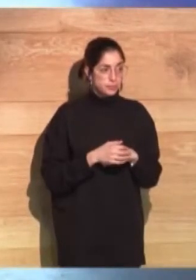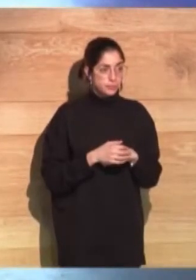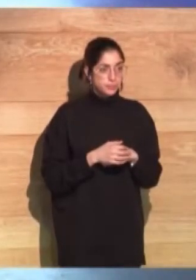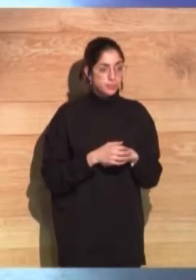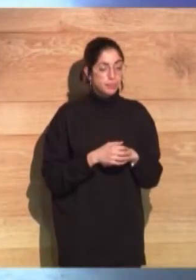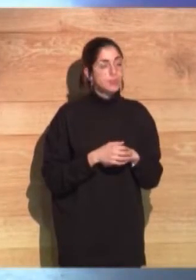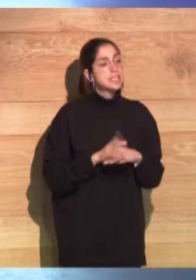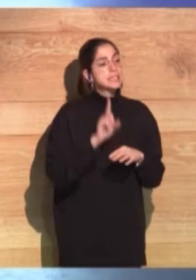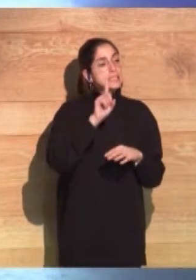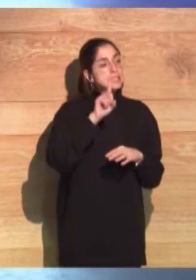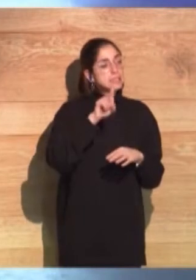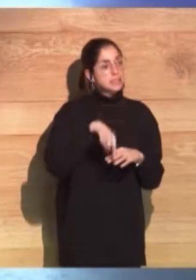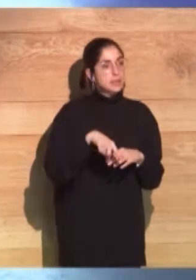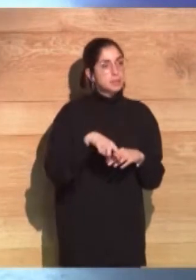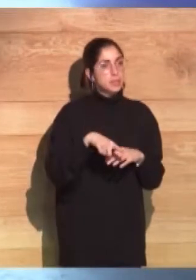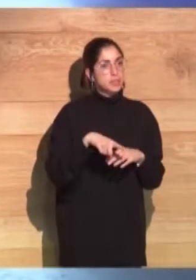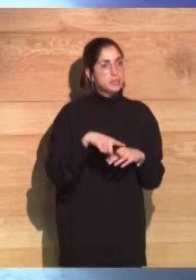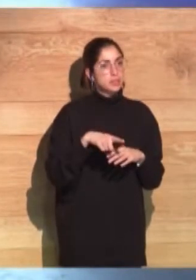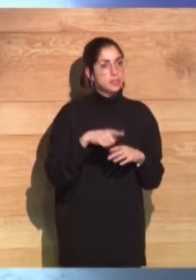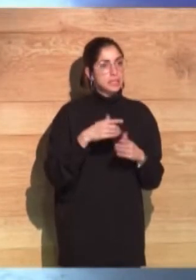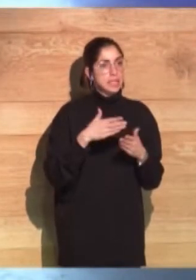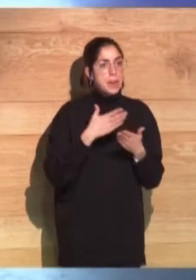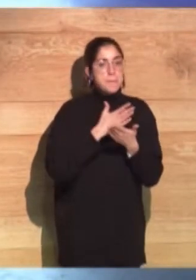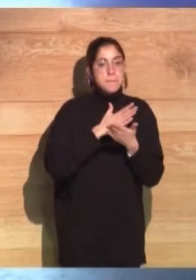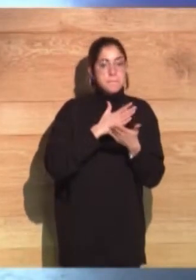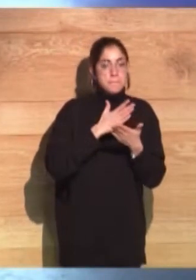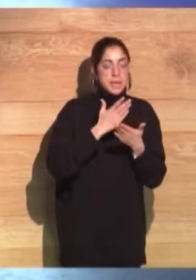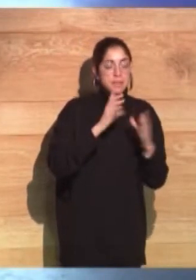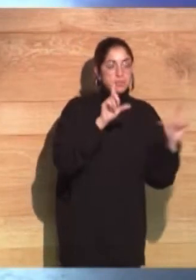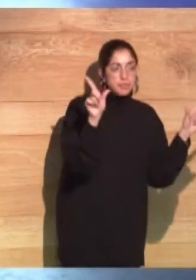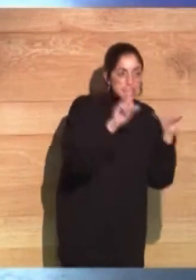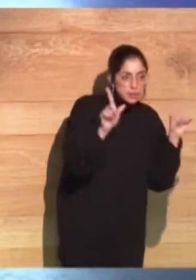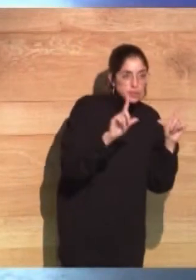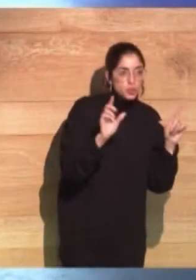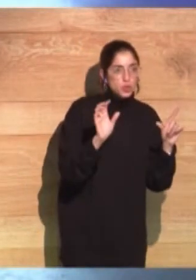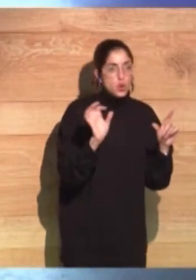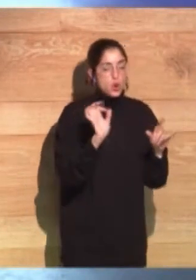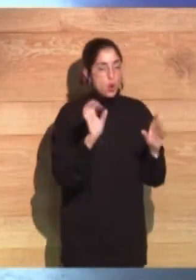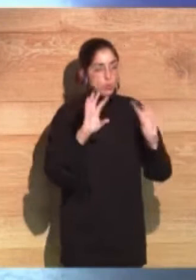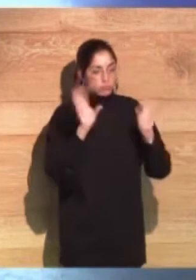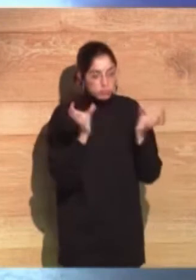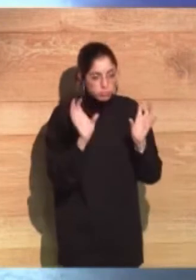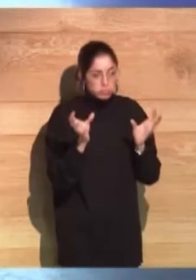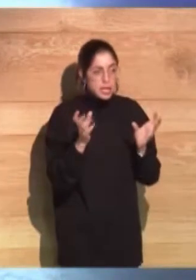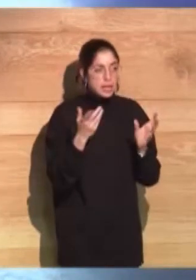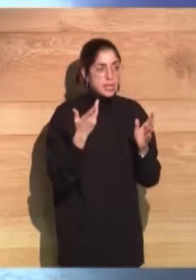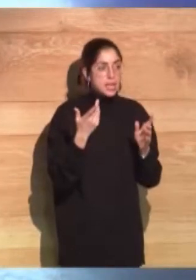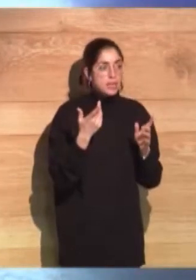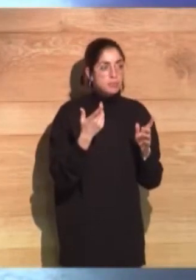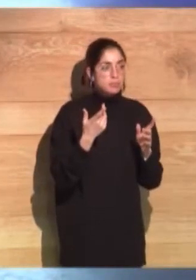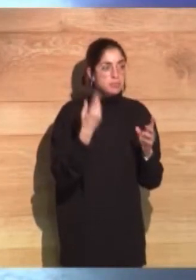Y también los medios, cómo tratan a las mujeres que se presentan a unas